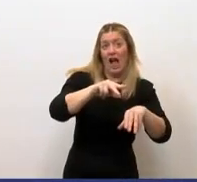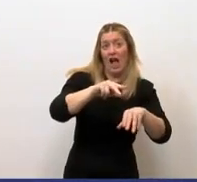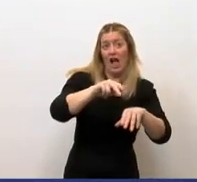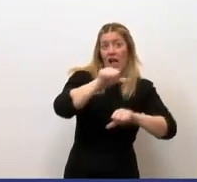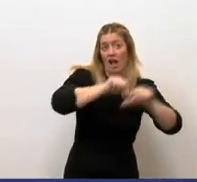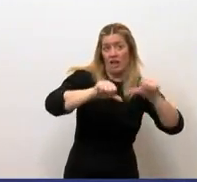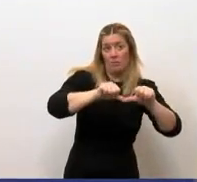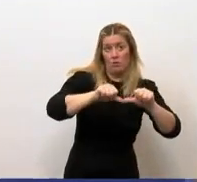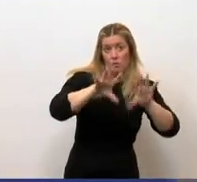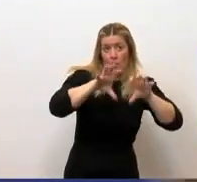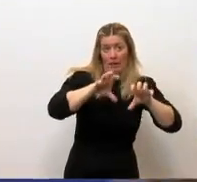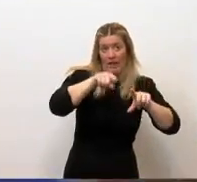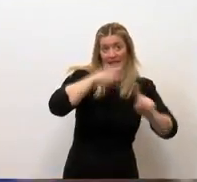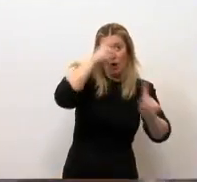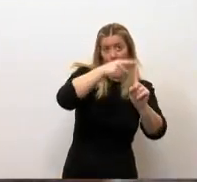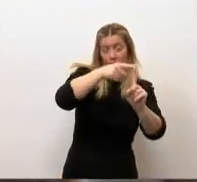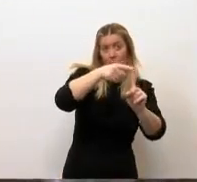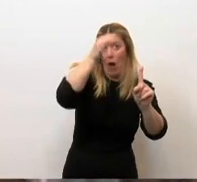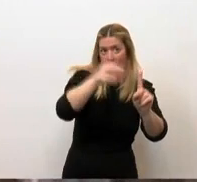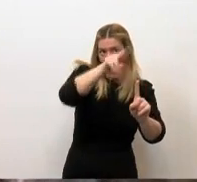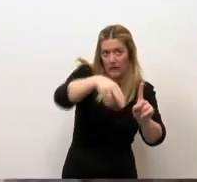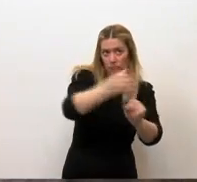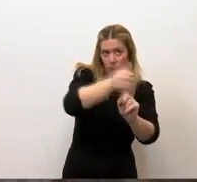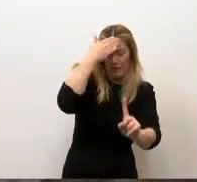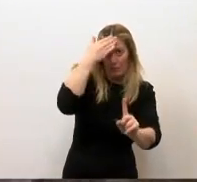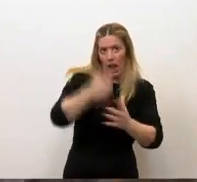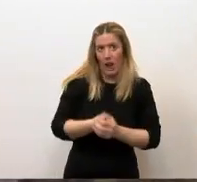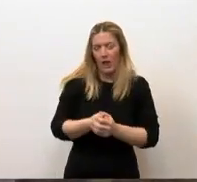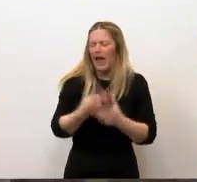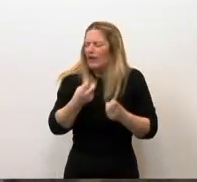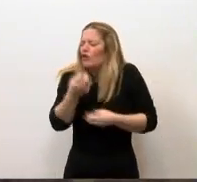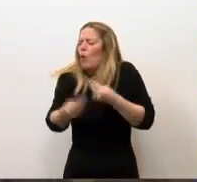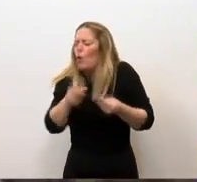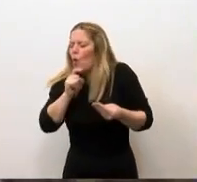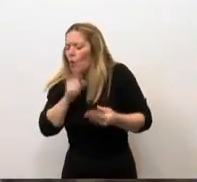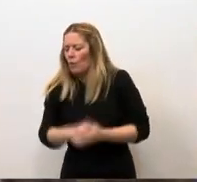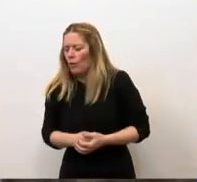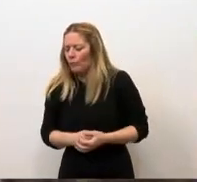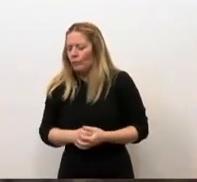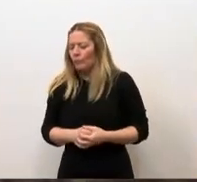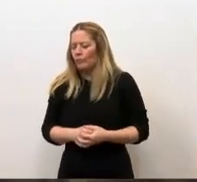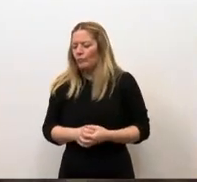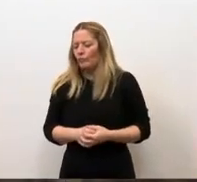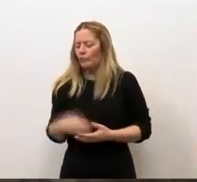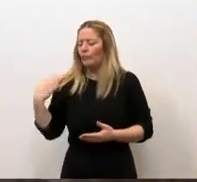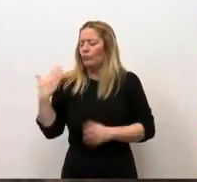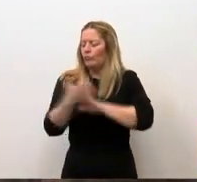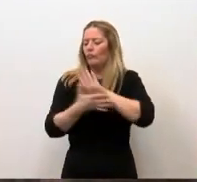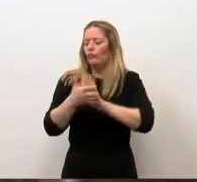objetivo. Entonces, ¿cómo lo hacemos? Claro, hablábamos de que las asignaturas,